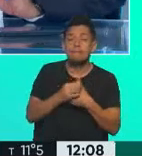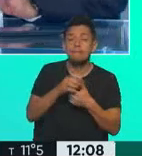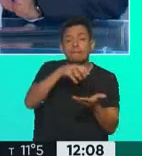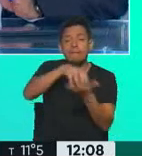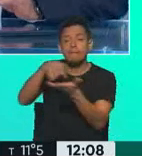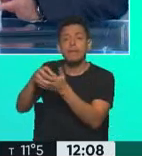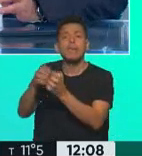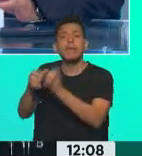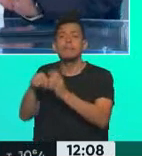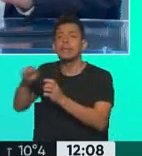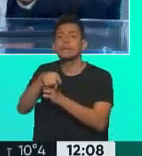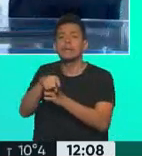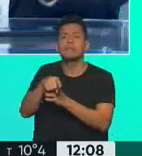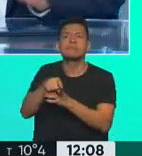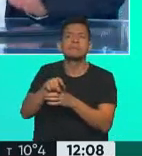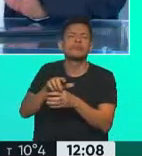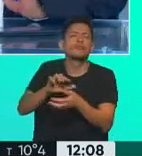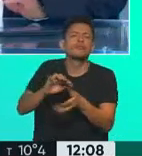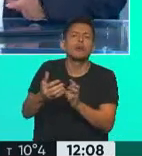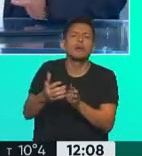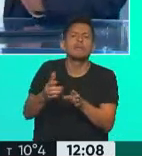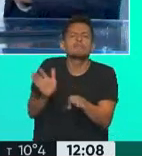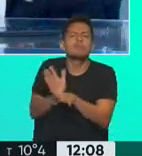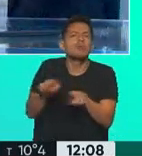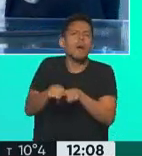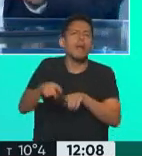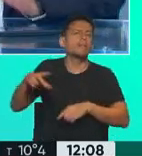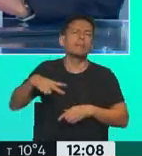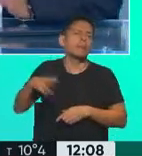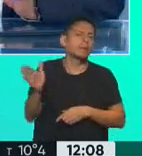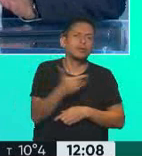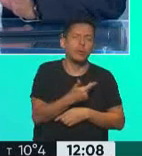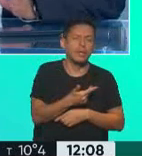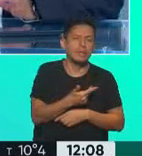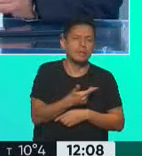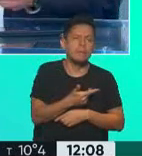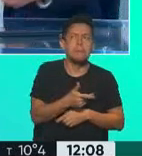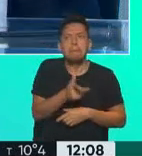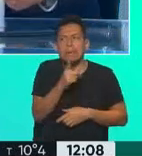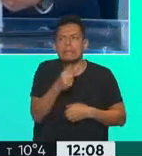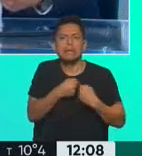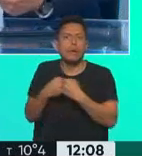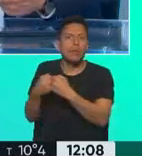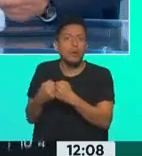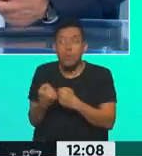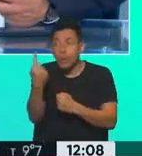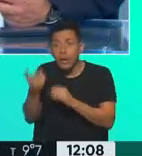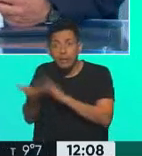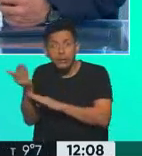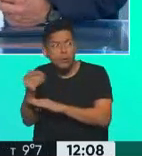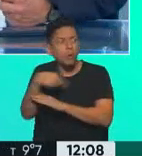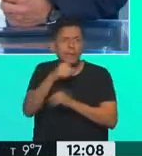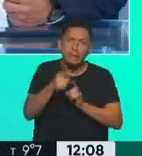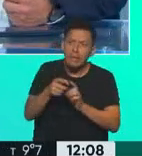están manejando con un criterio como si fueran todas privadas y casi un criterio de acuerdo, porque siempre es una la que aumenta primero y después las